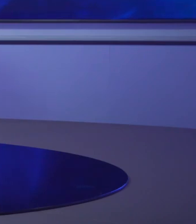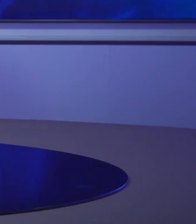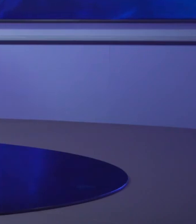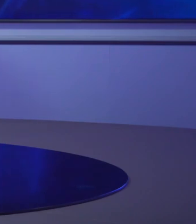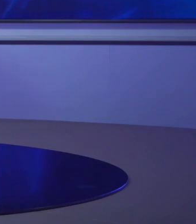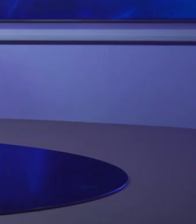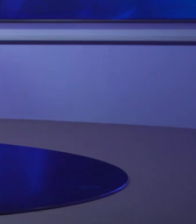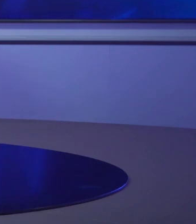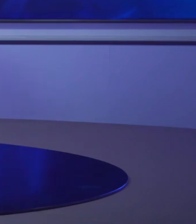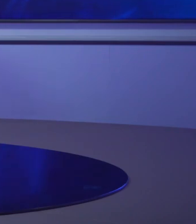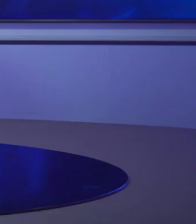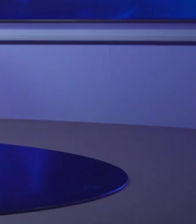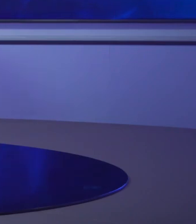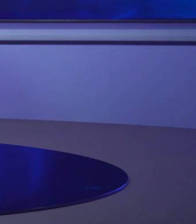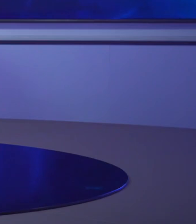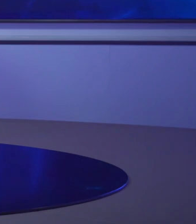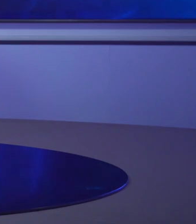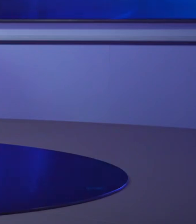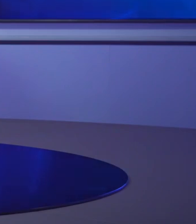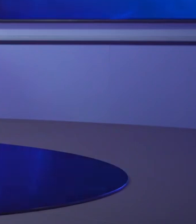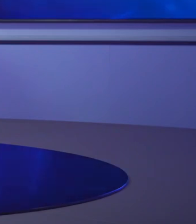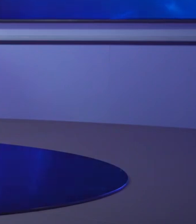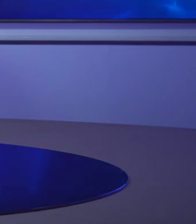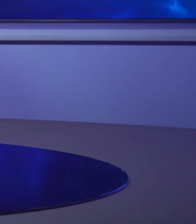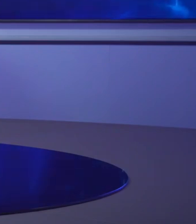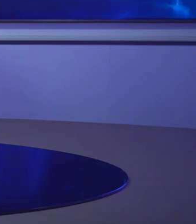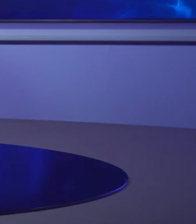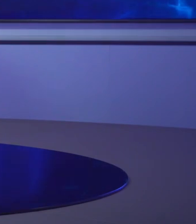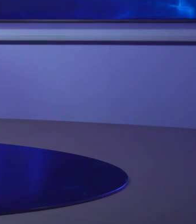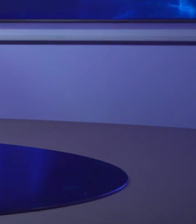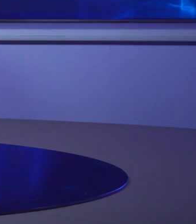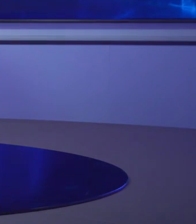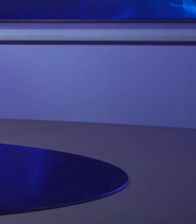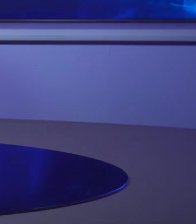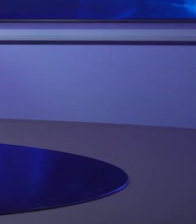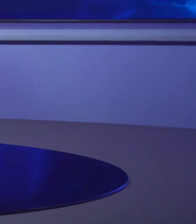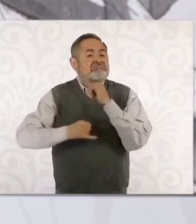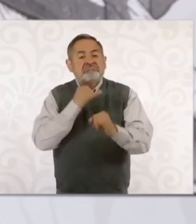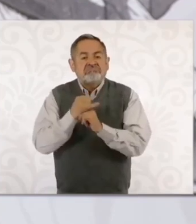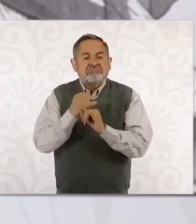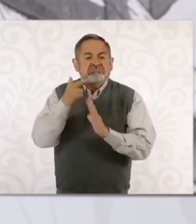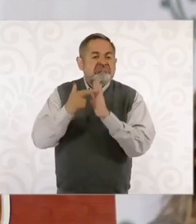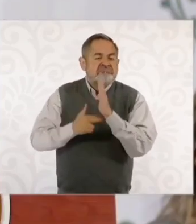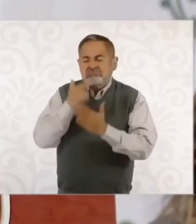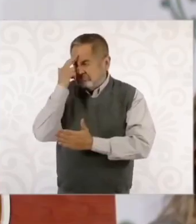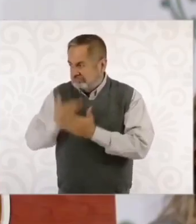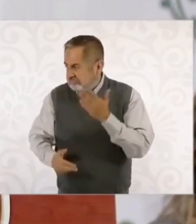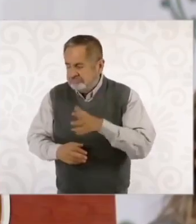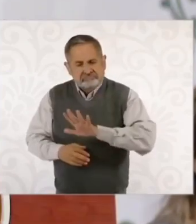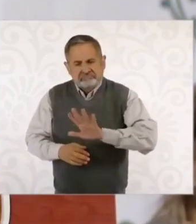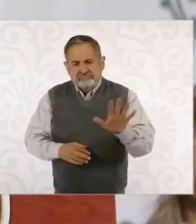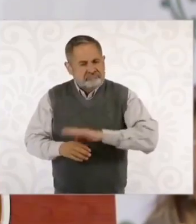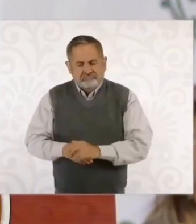con la amenaza de allanar la Embajada de México para detener a la ex primera ministra Betsy Chávez. Entonces, el derecho